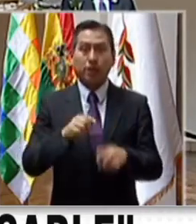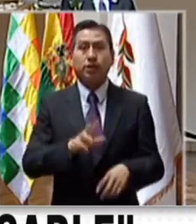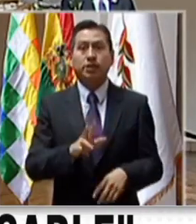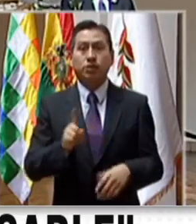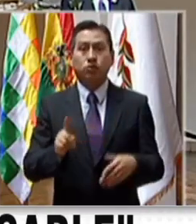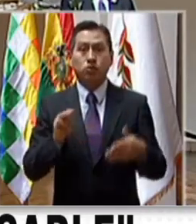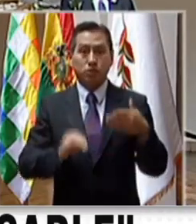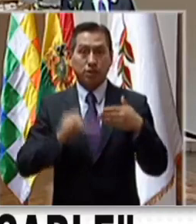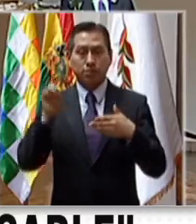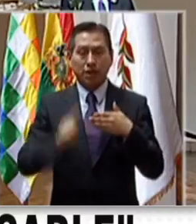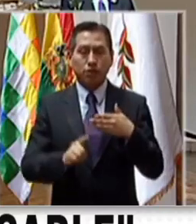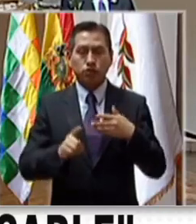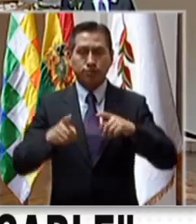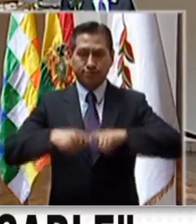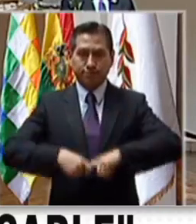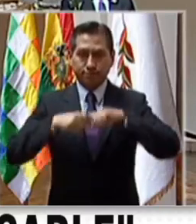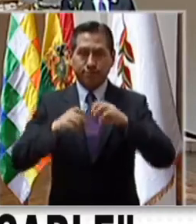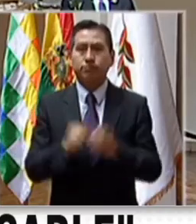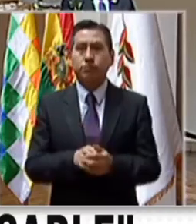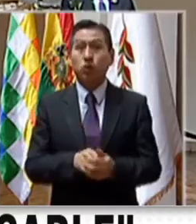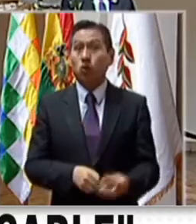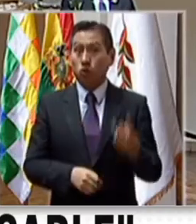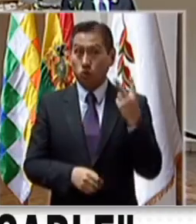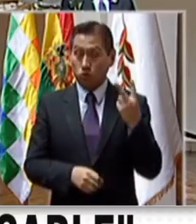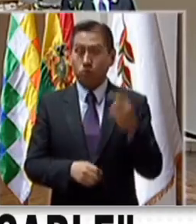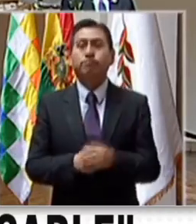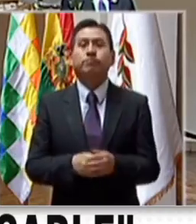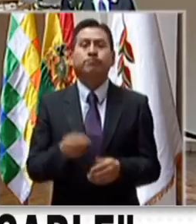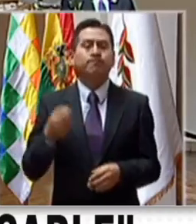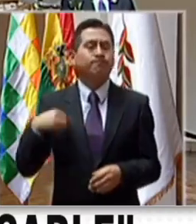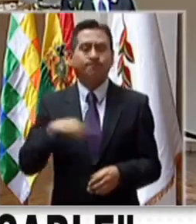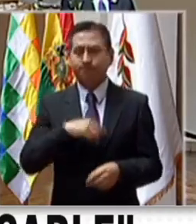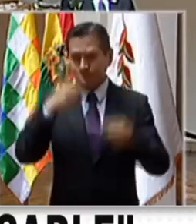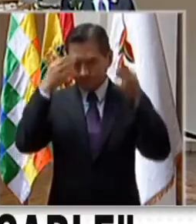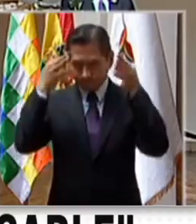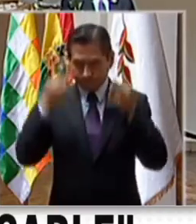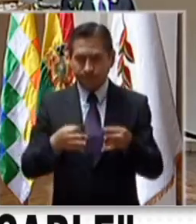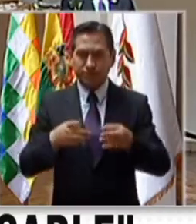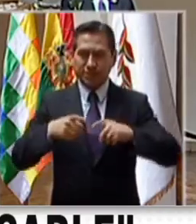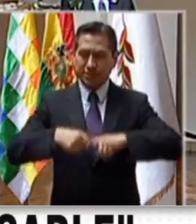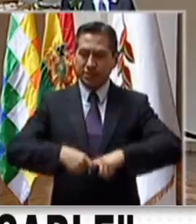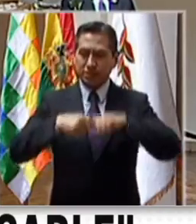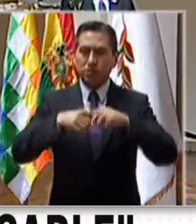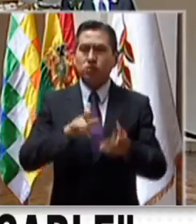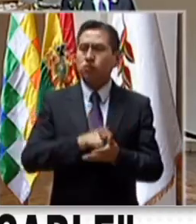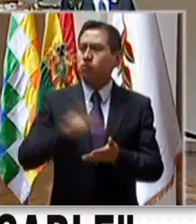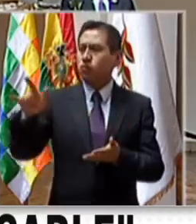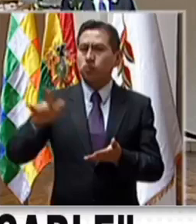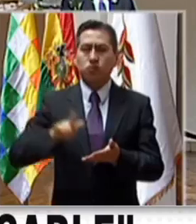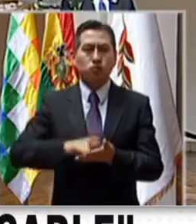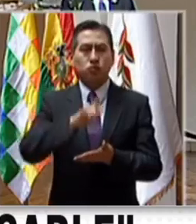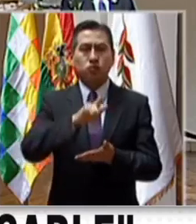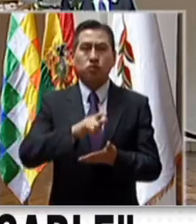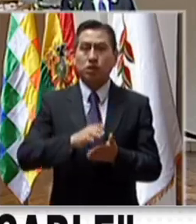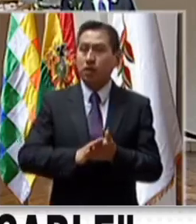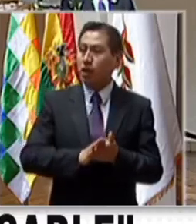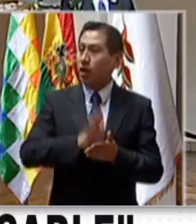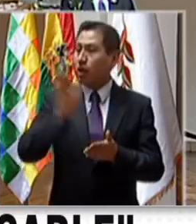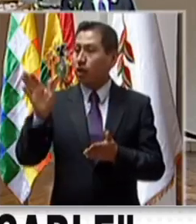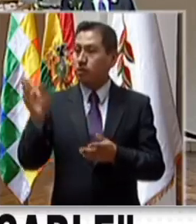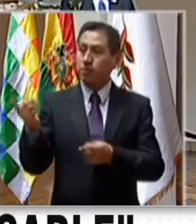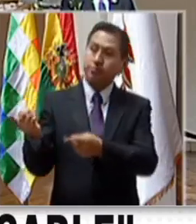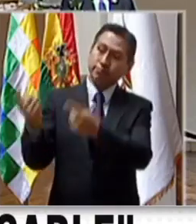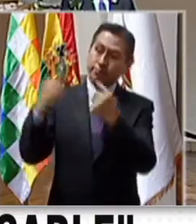marzo. 2. Hemos determinado suspender todos los vuelos desde y hacia